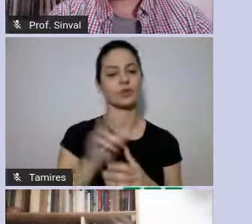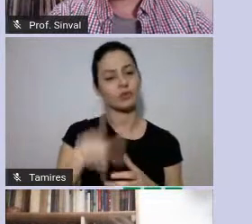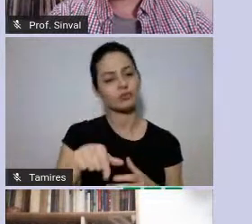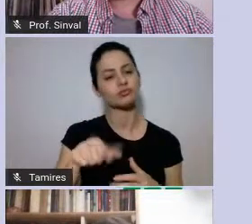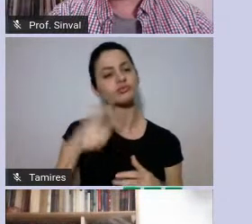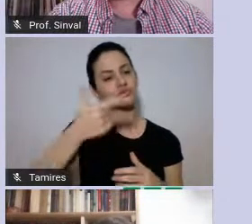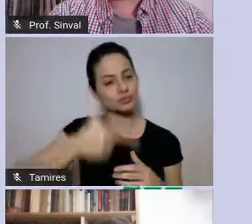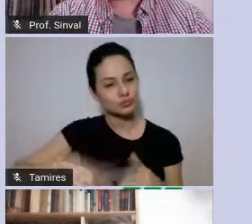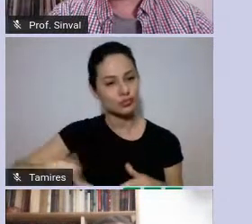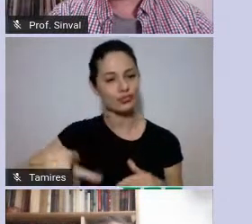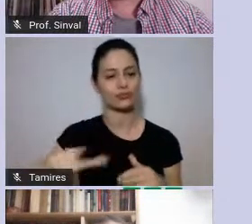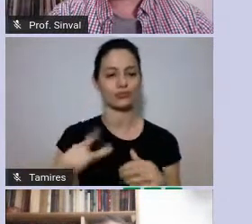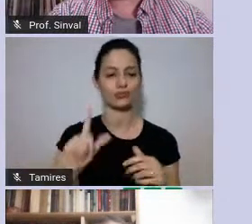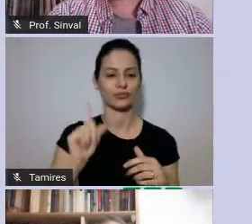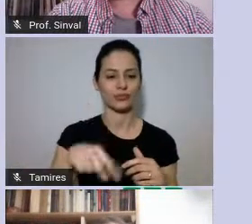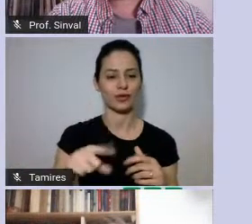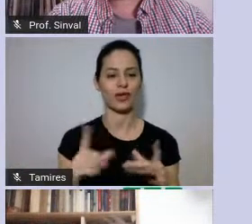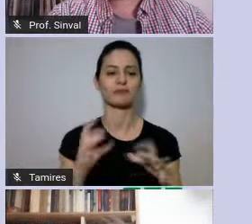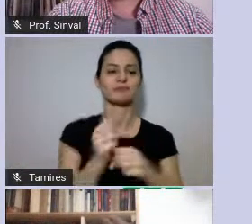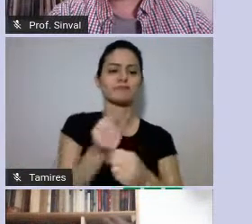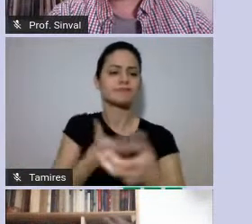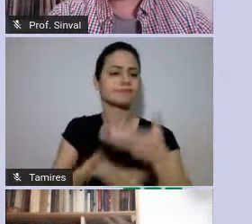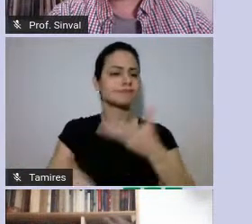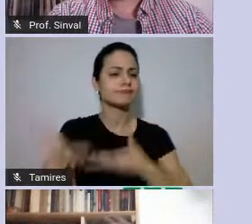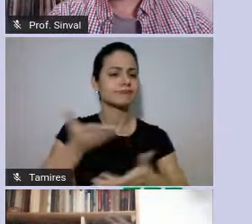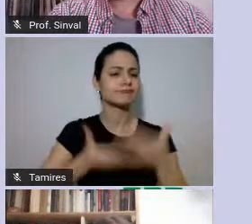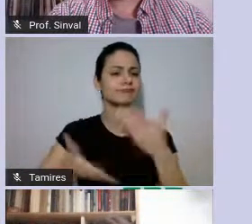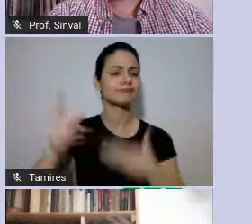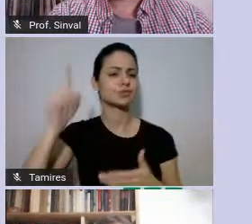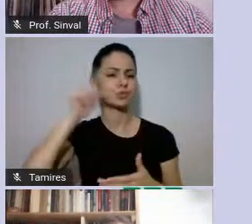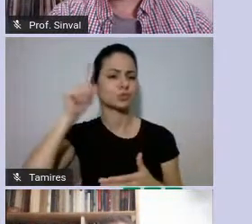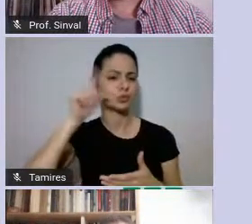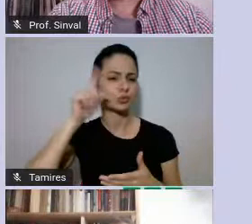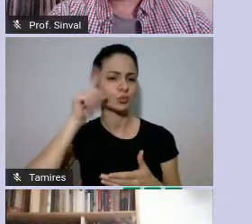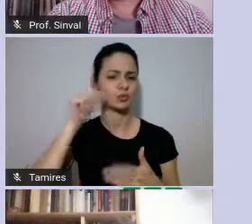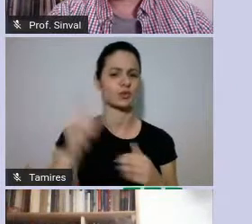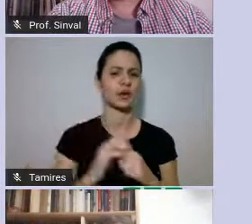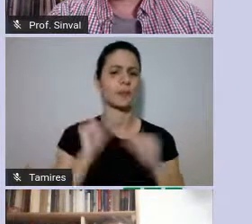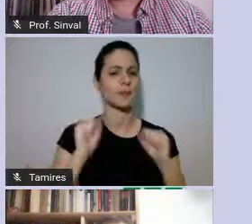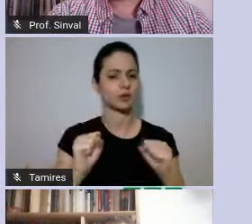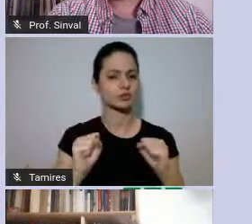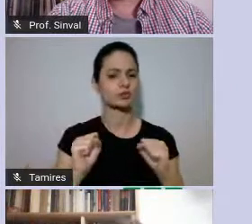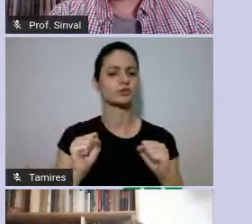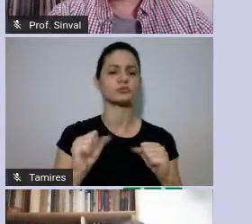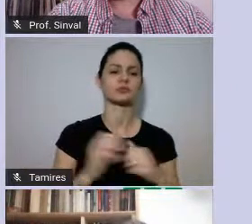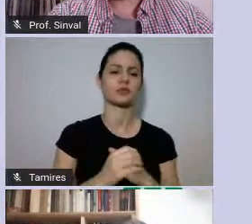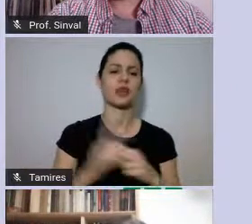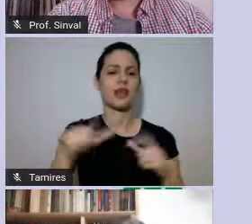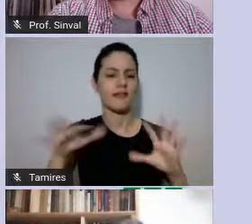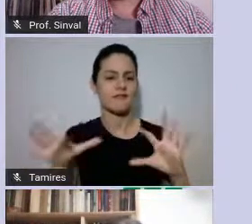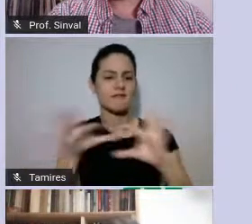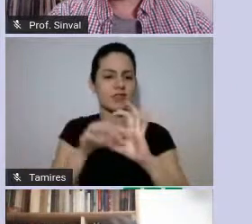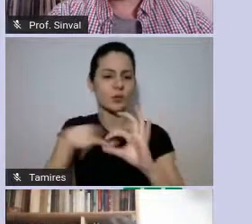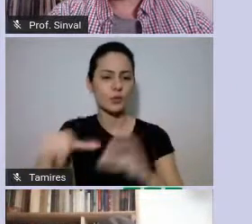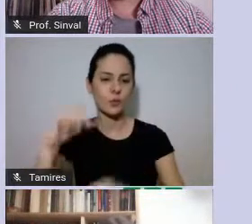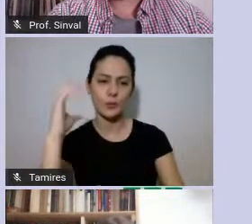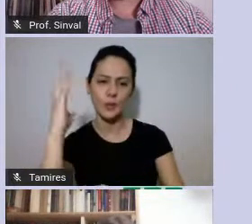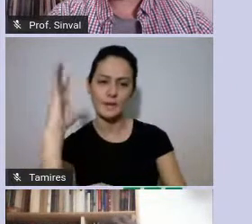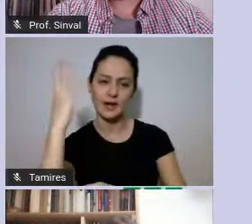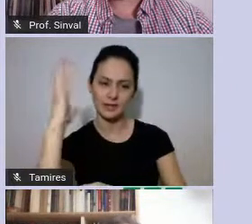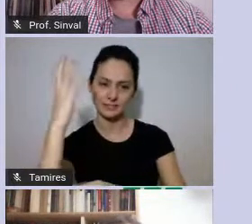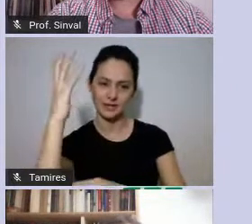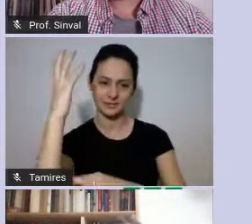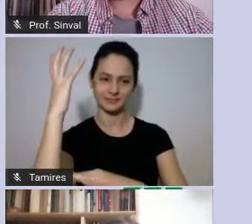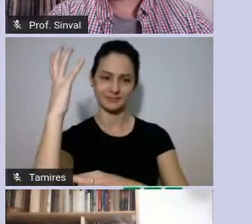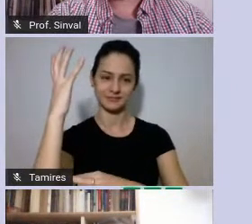la, el conjunto de interacciones cotidianas, ¿no? Que están constituyendo el vínculo con la planta, se